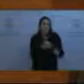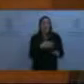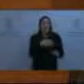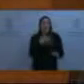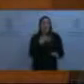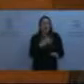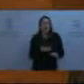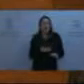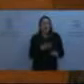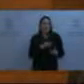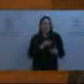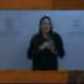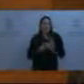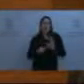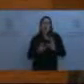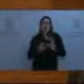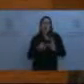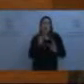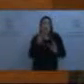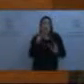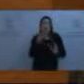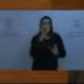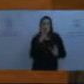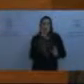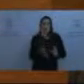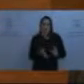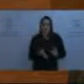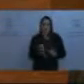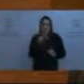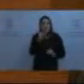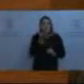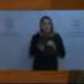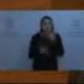esa modificación. Sobre todo, teniendo en